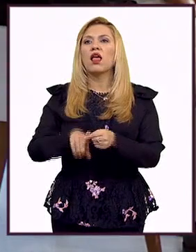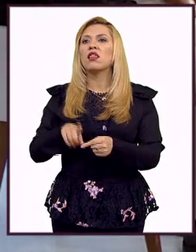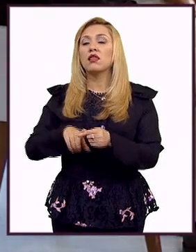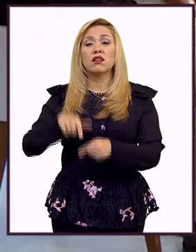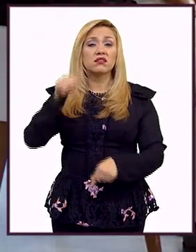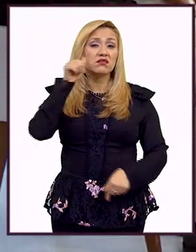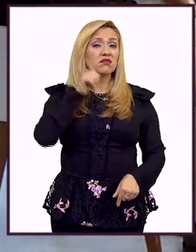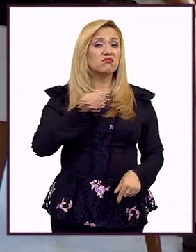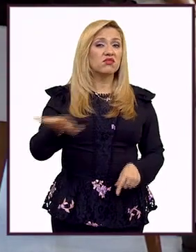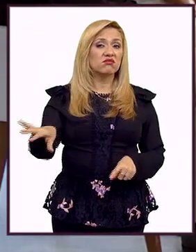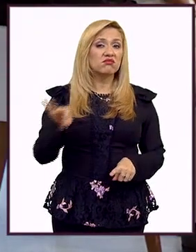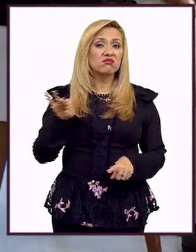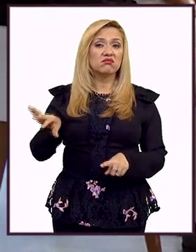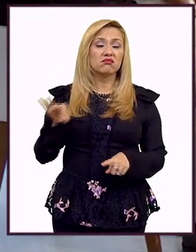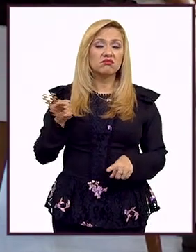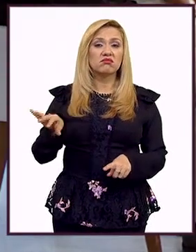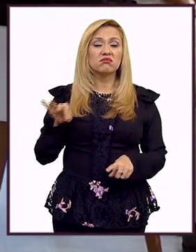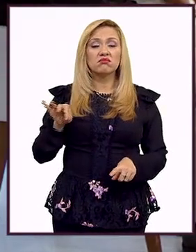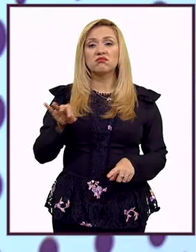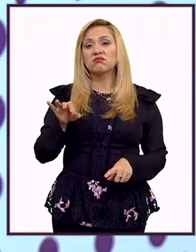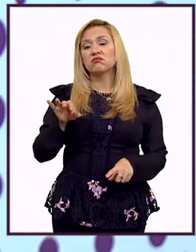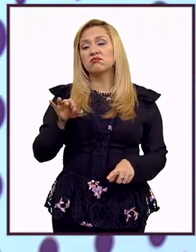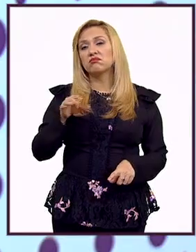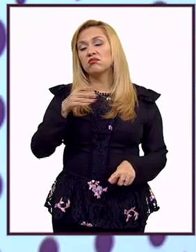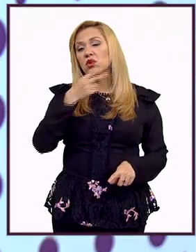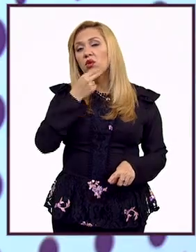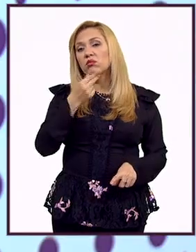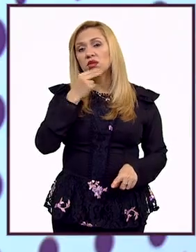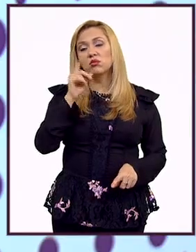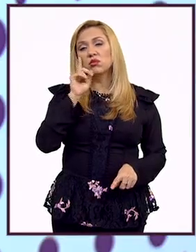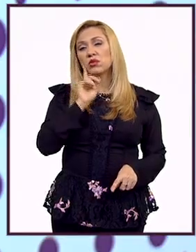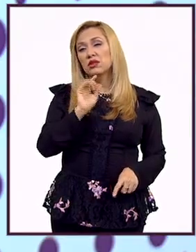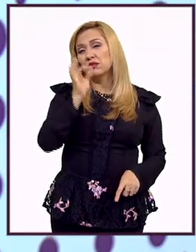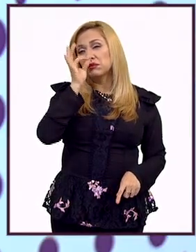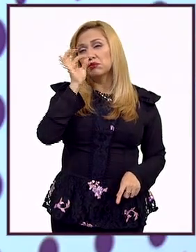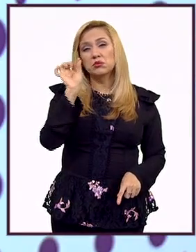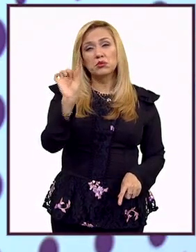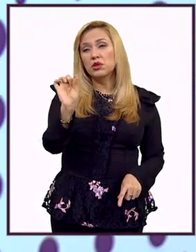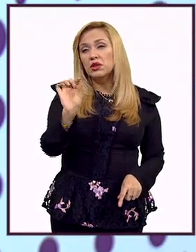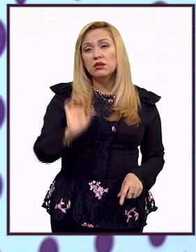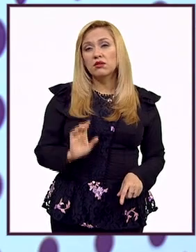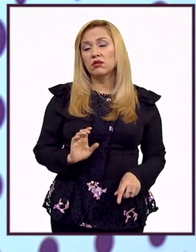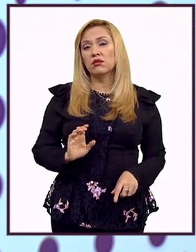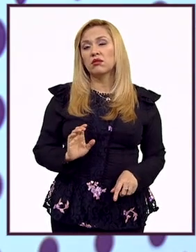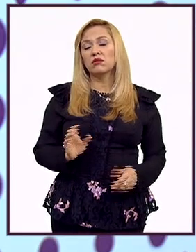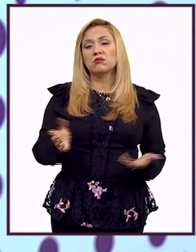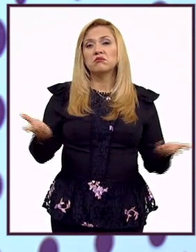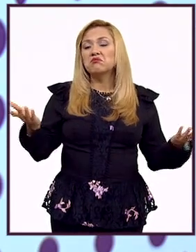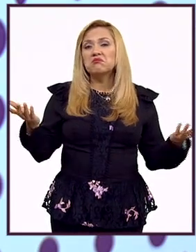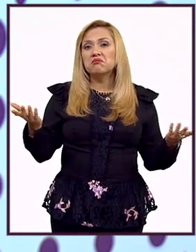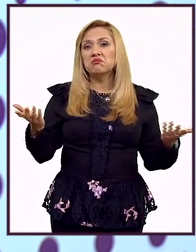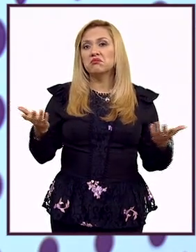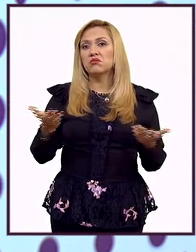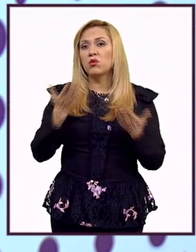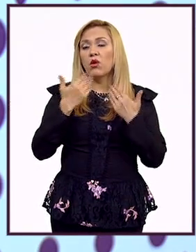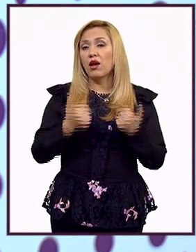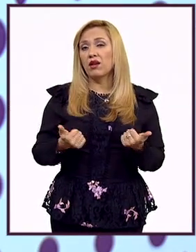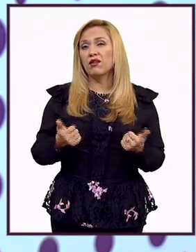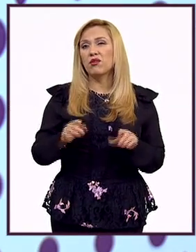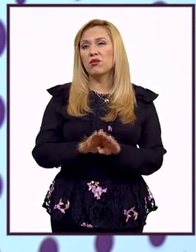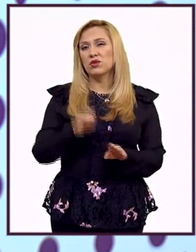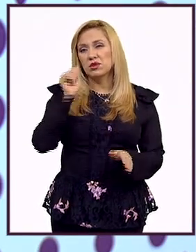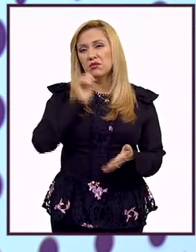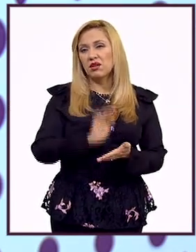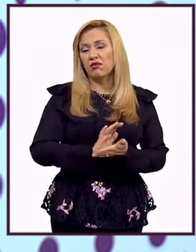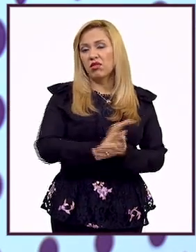comunales, representan alrededor del 4%, ¿no? O sea, no solamente no son titulares, sino tampoco son representantes de los núcleos agrarios. Entonces, hay una exclusión en la